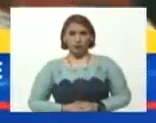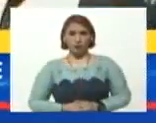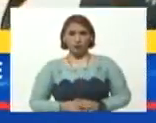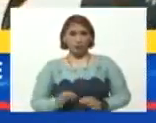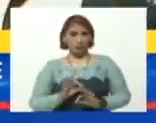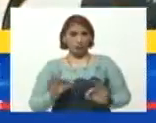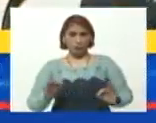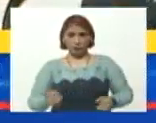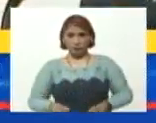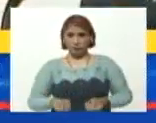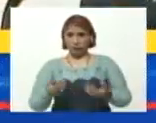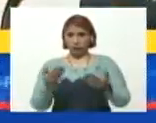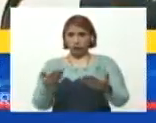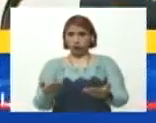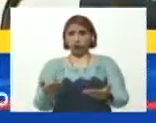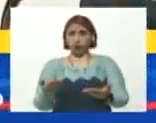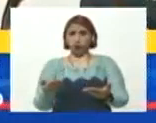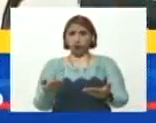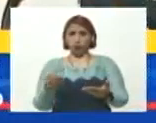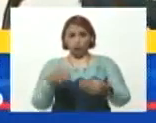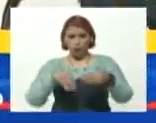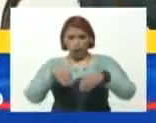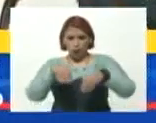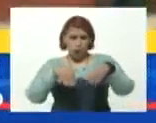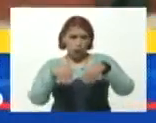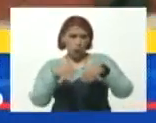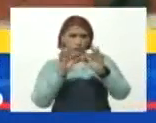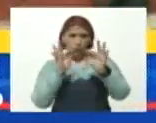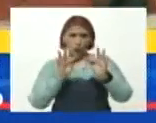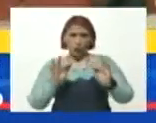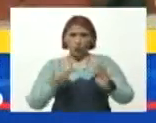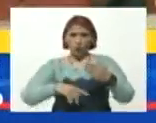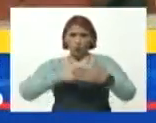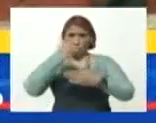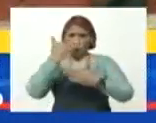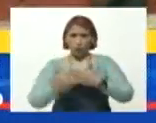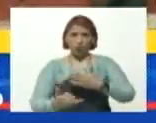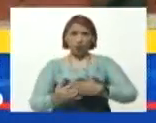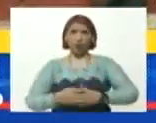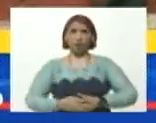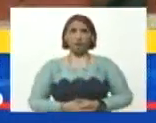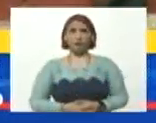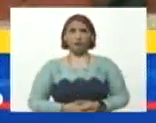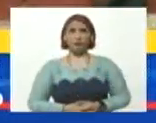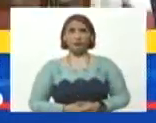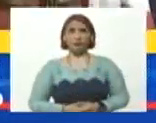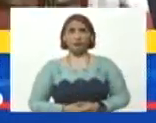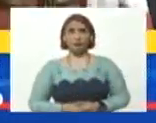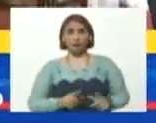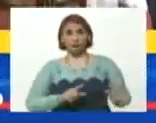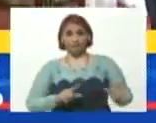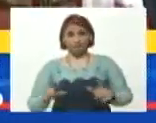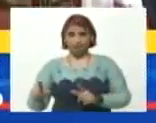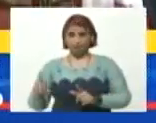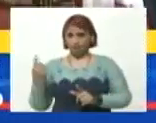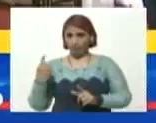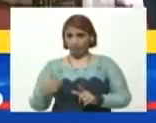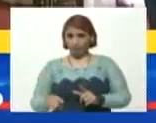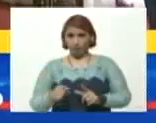presentará la maqueta, el formato, el proyecto. Ya tenemos la